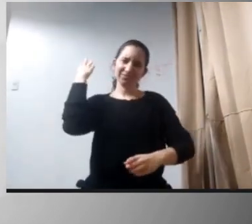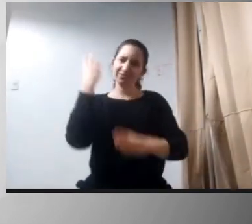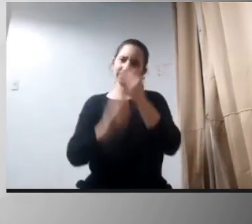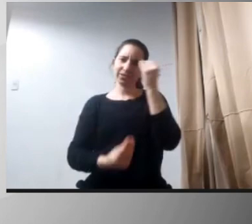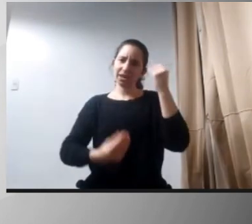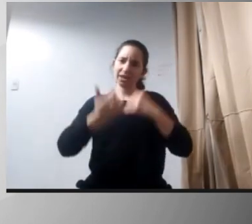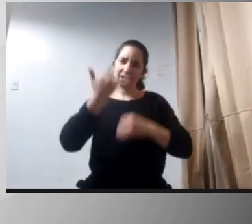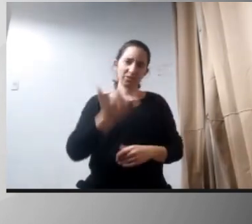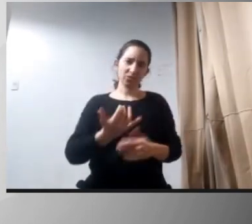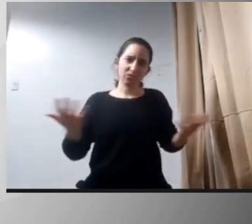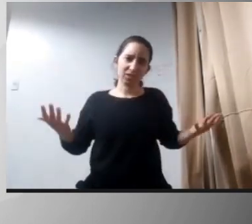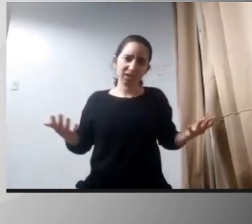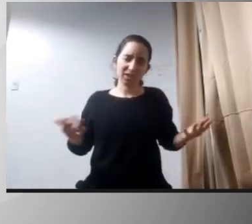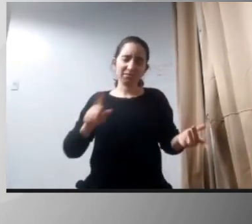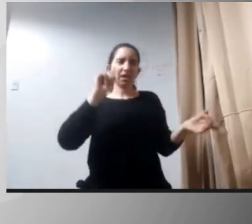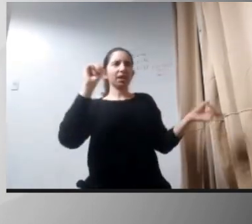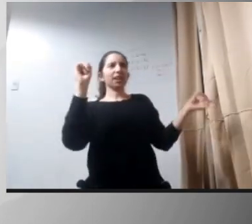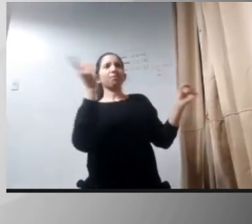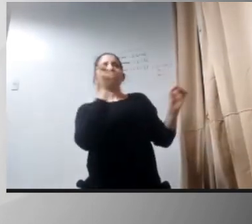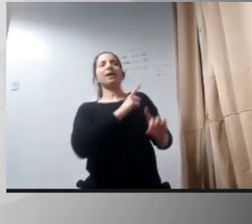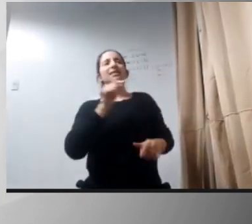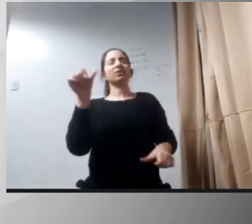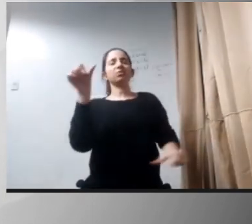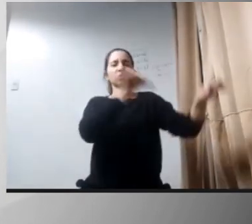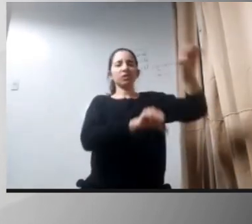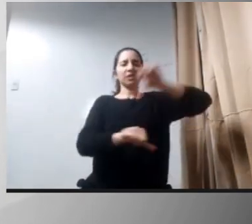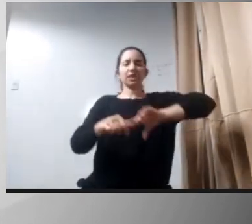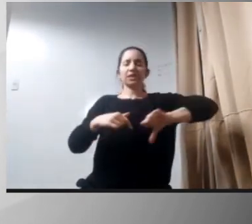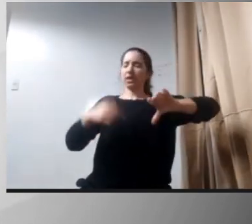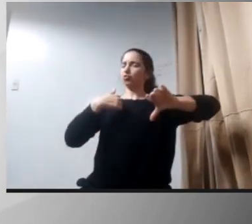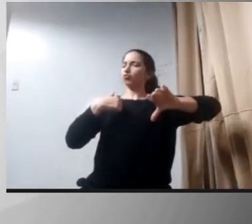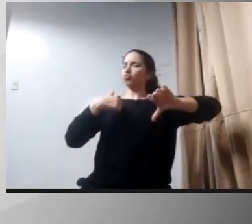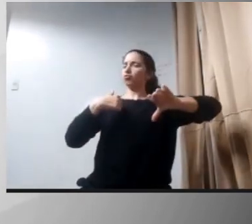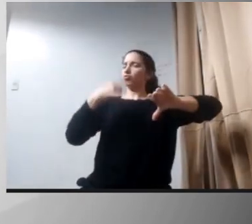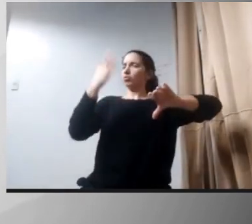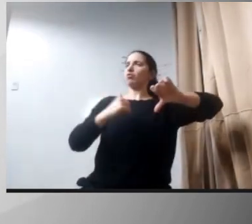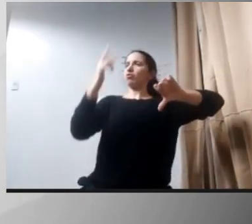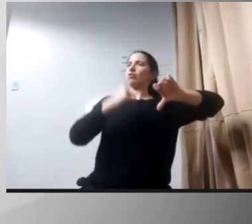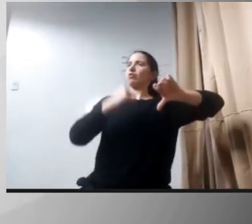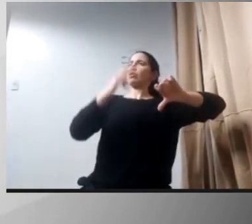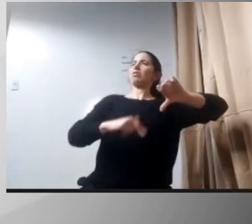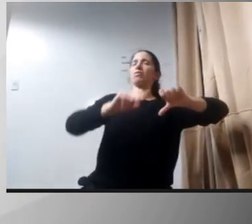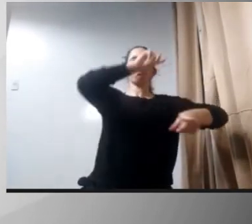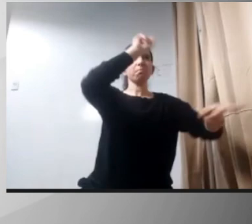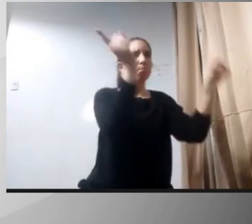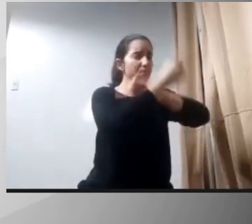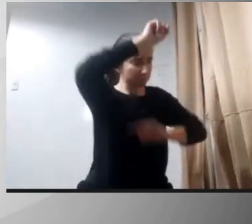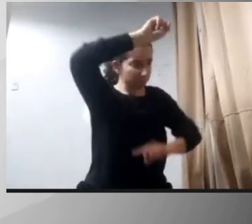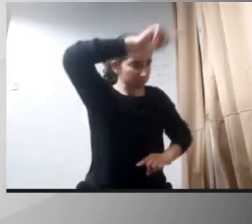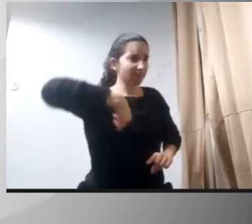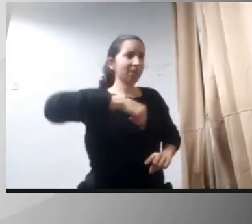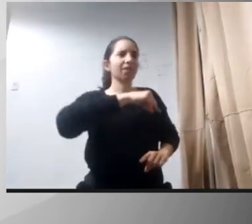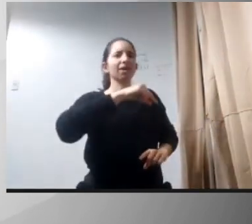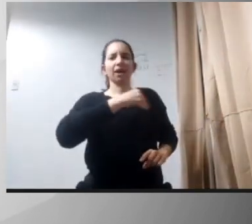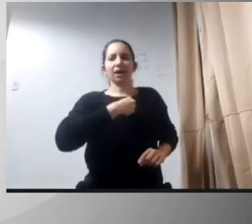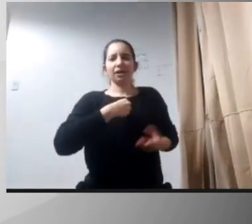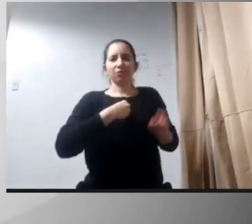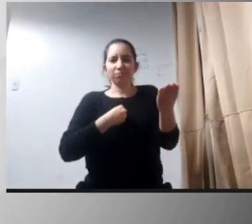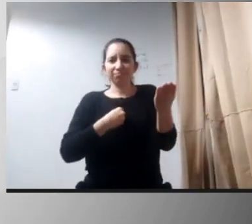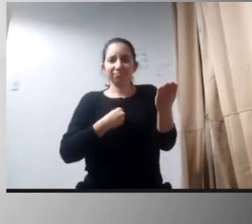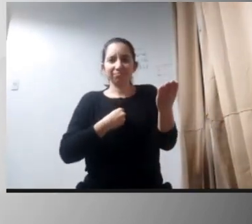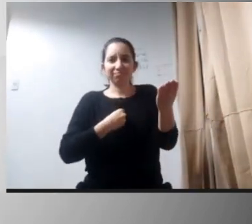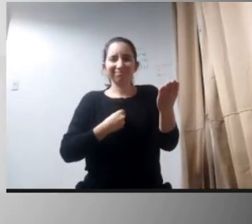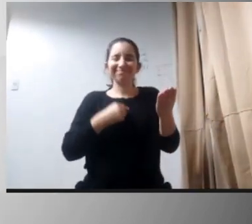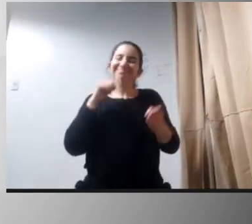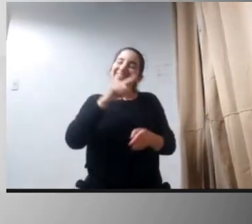porque se transforma en religión y empieza a cumplir una función diferente de la que debe cumplir. A mí me gusta más cuando la ciencia